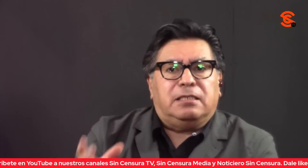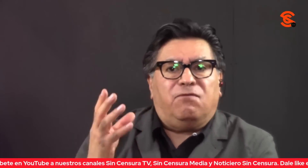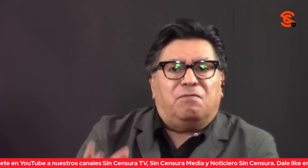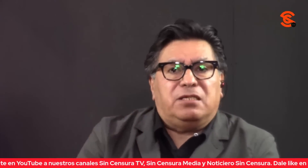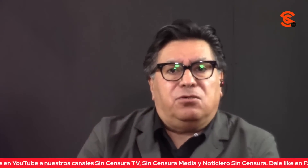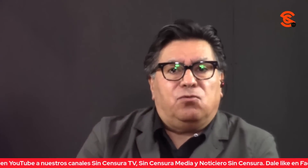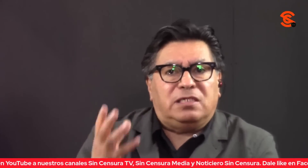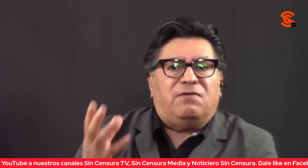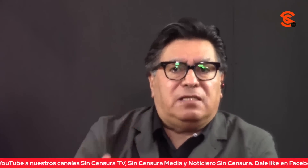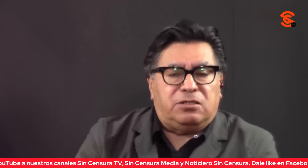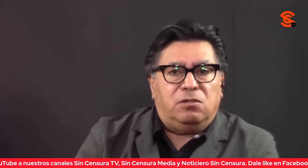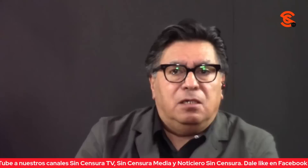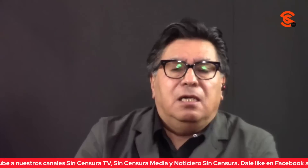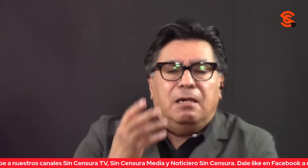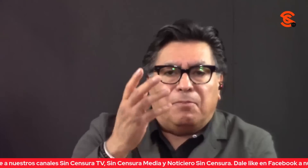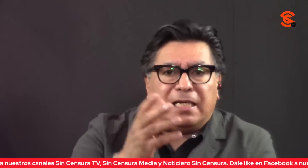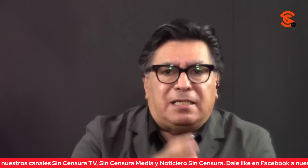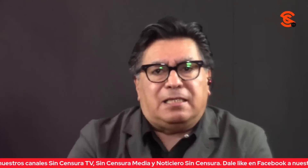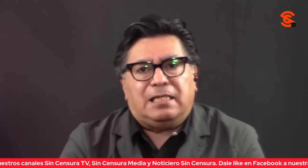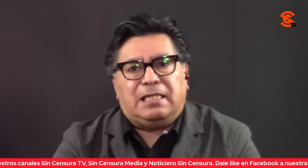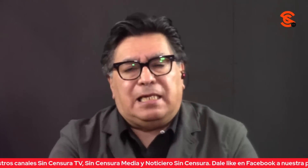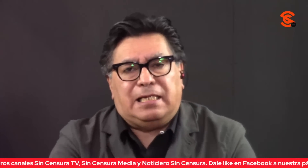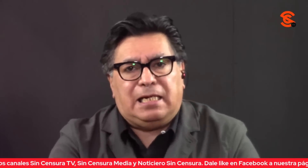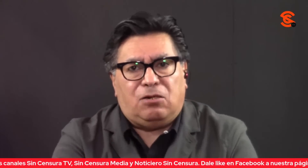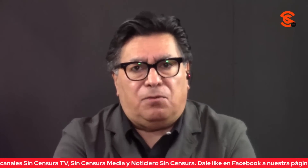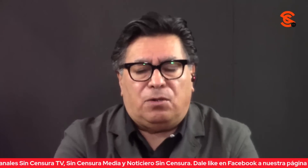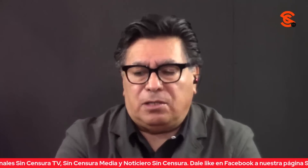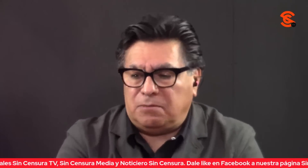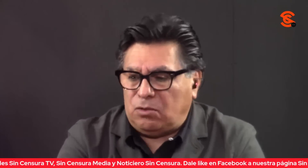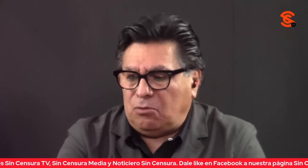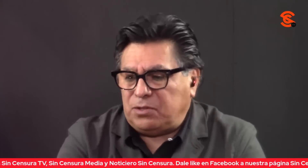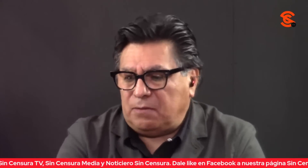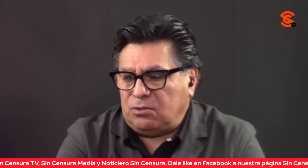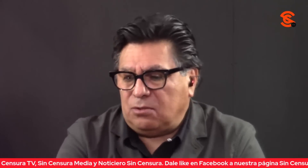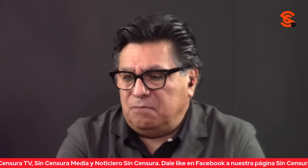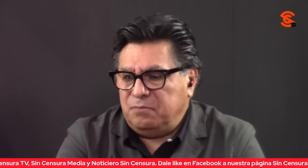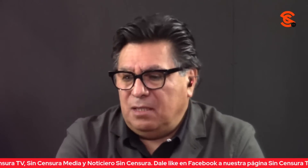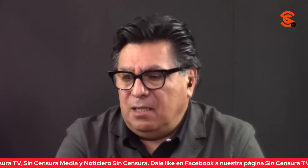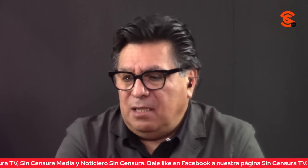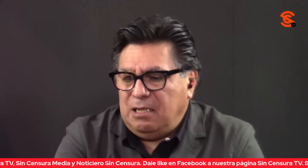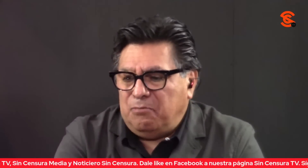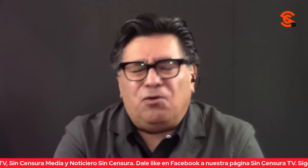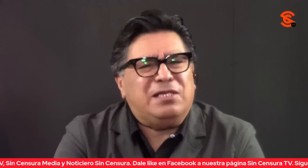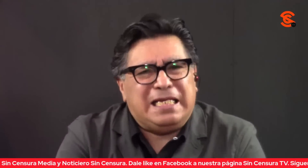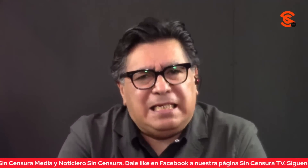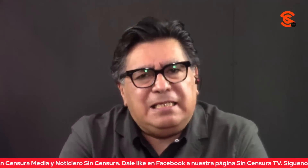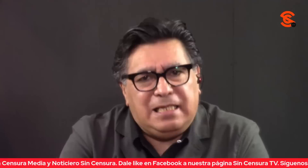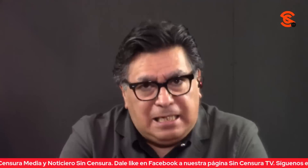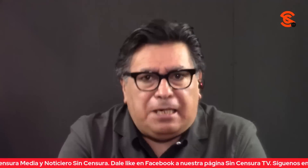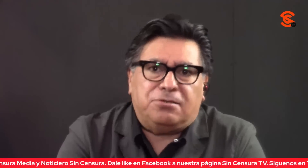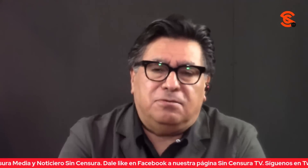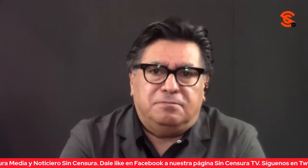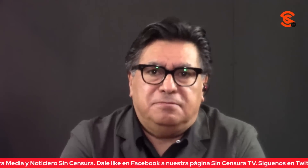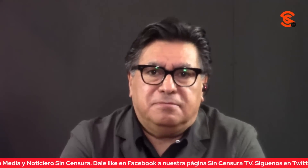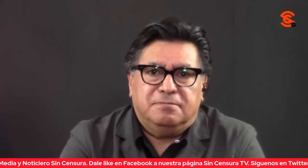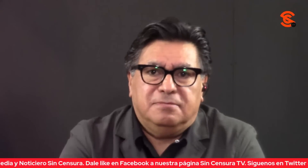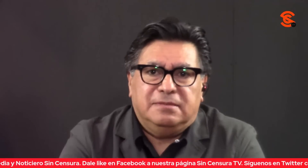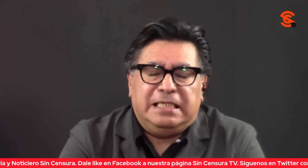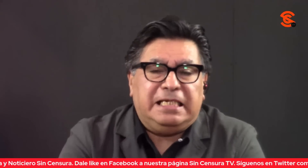explotar esta información o esta filtración para tratar de dañar al gobierno de Andrés Manuel López Obrador. Pero lo interesante del